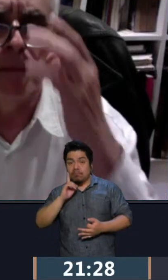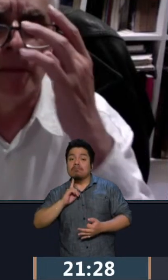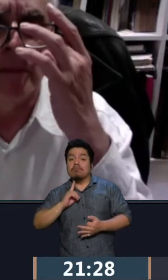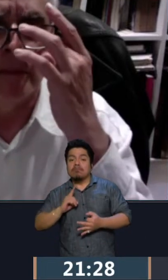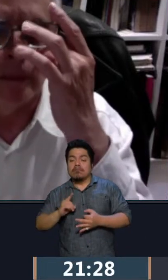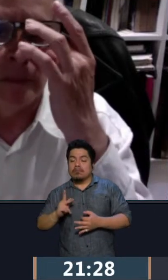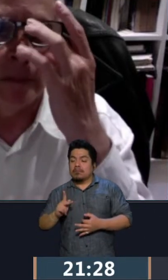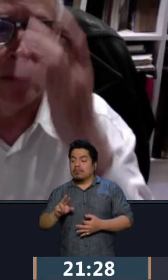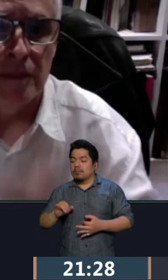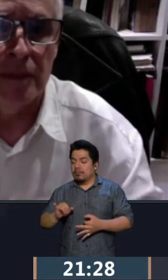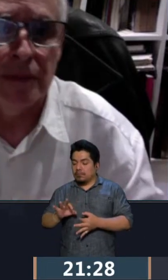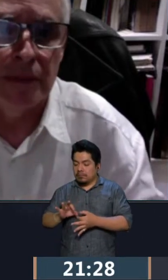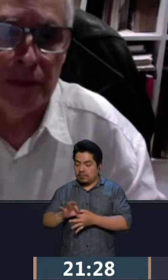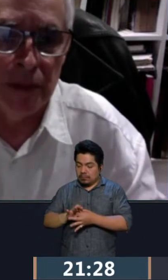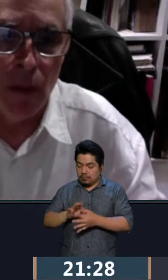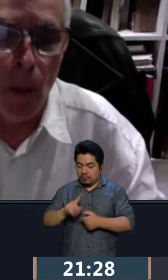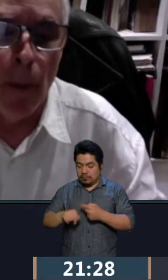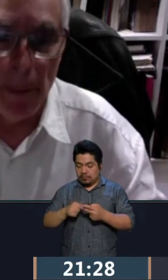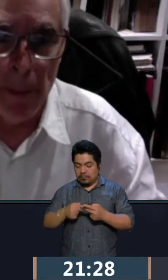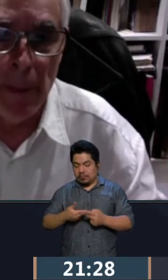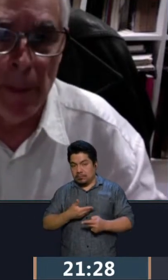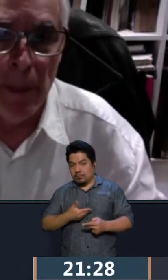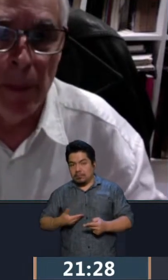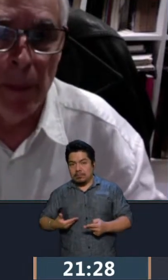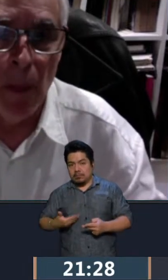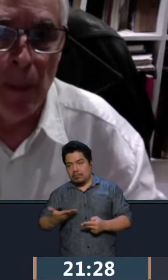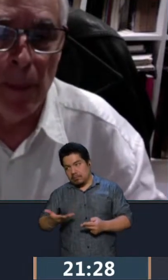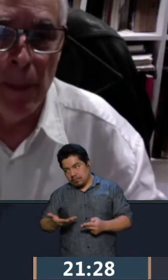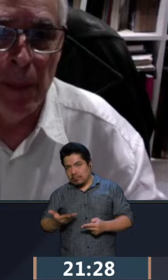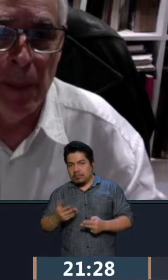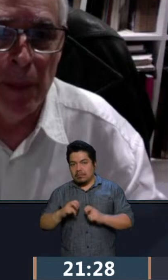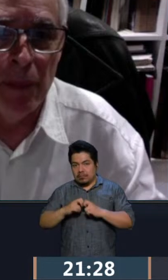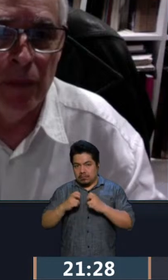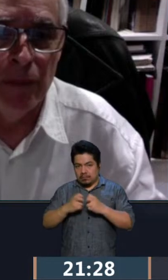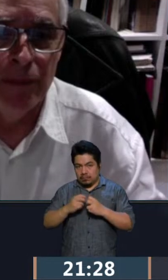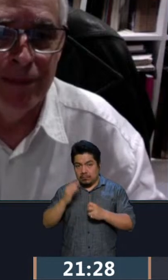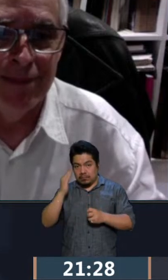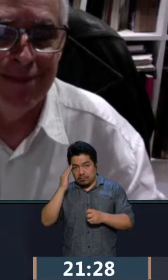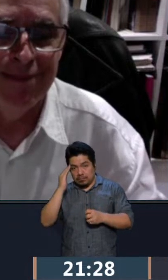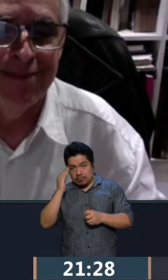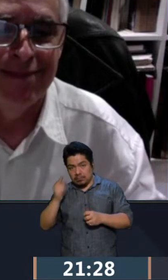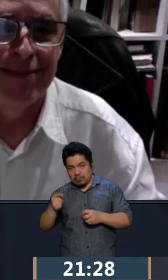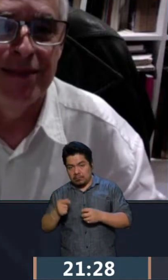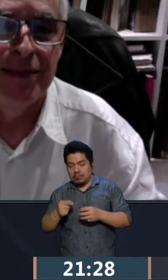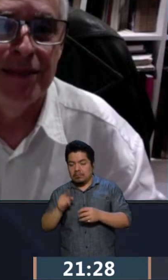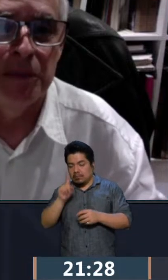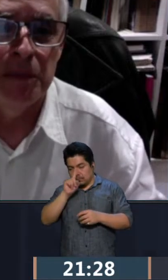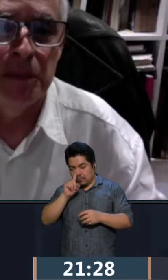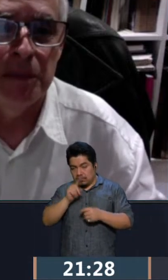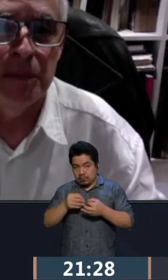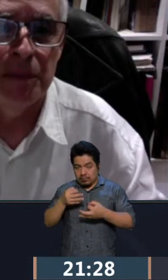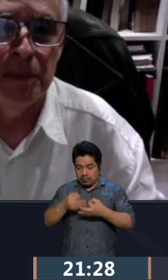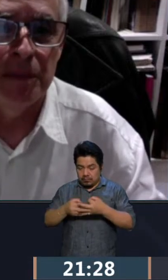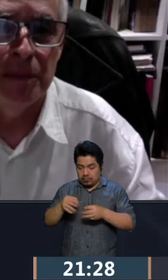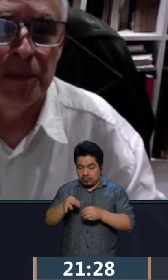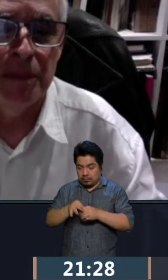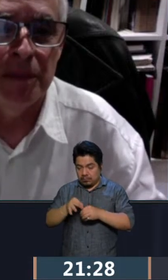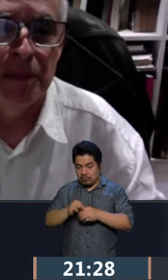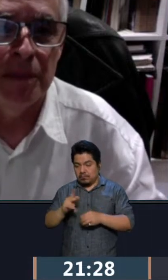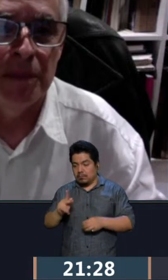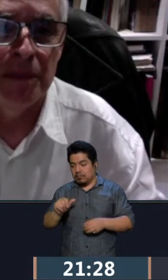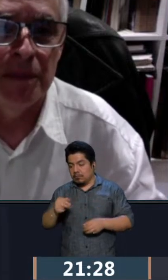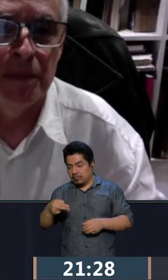al priismo y un presidente, bueno, ya no presidente, pero un magistrado del Tribunal Electoral del Poder Judicial de la Federación vinculado al